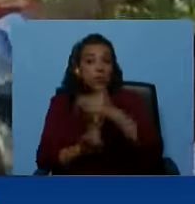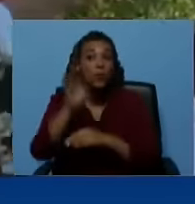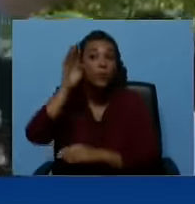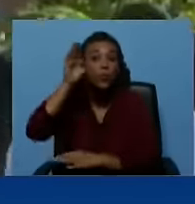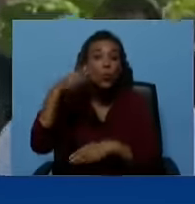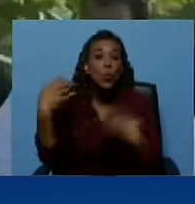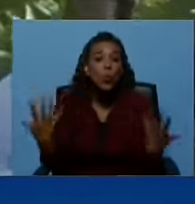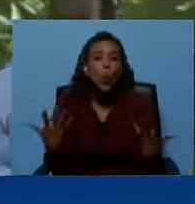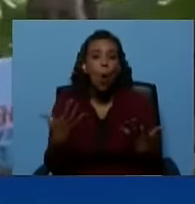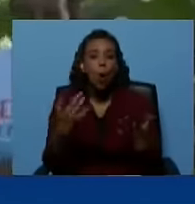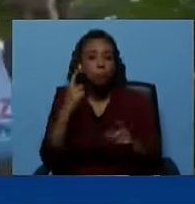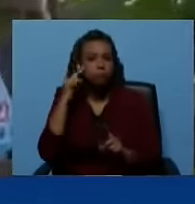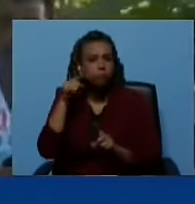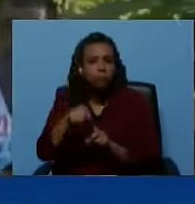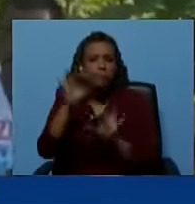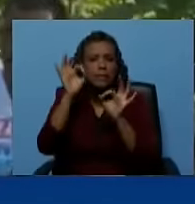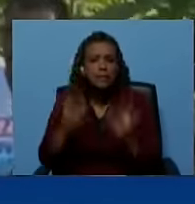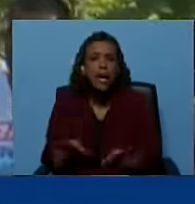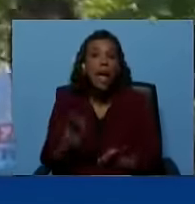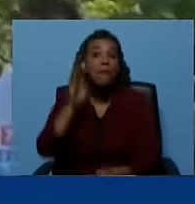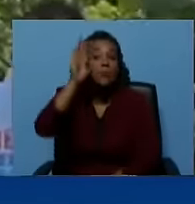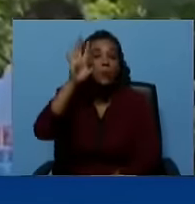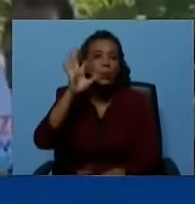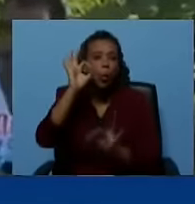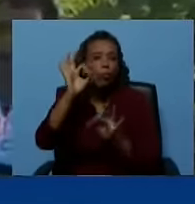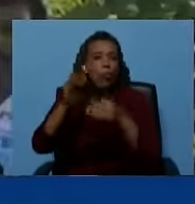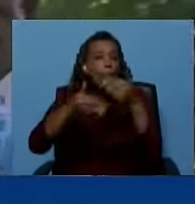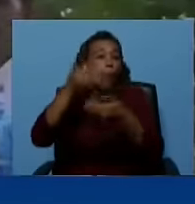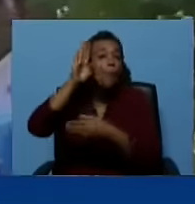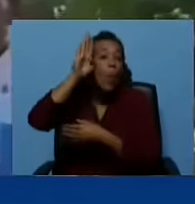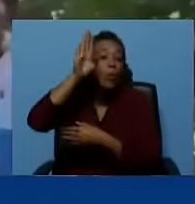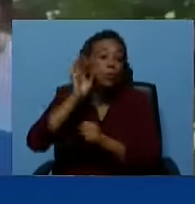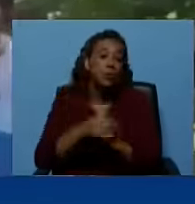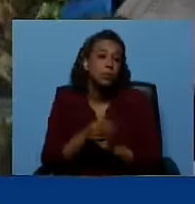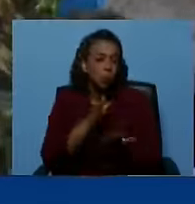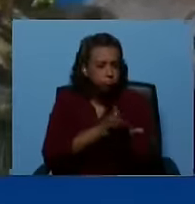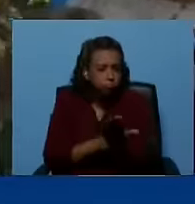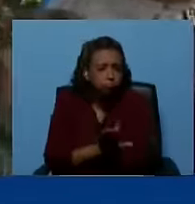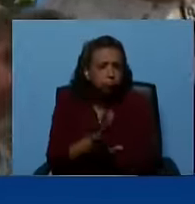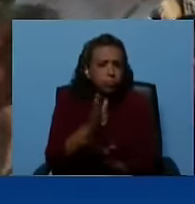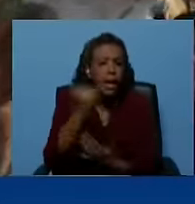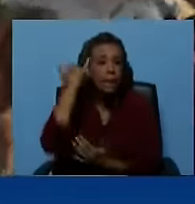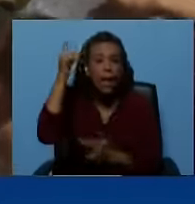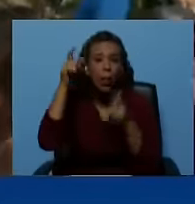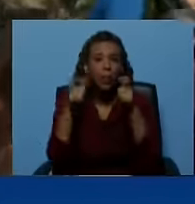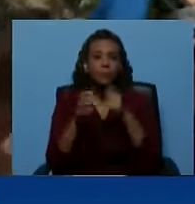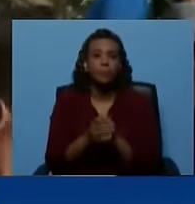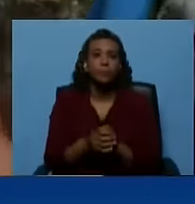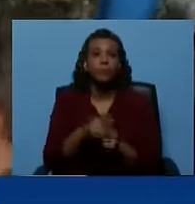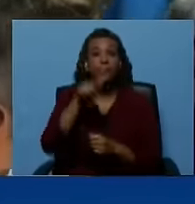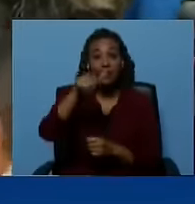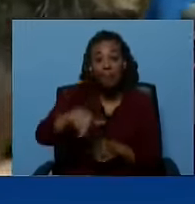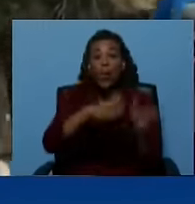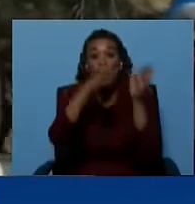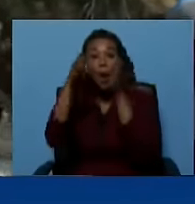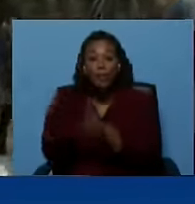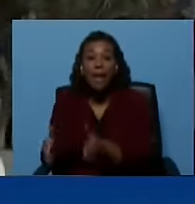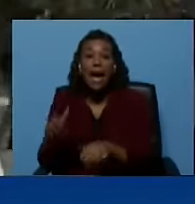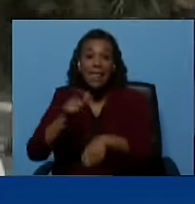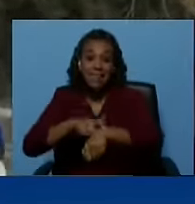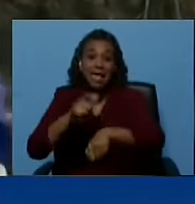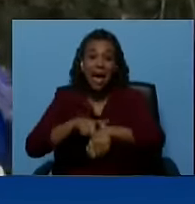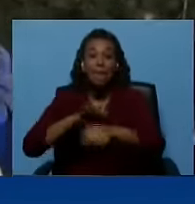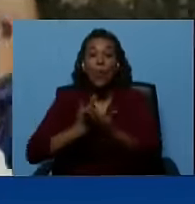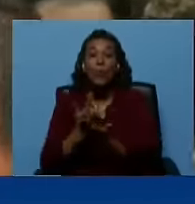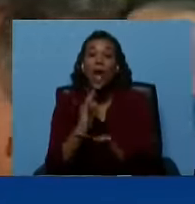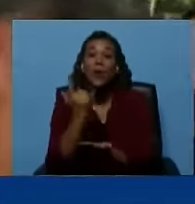futuro él visualizó 100 años nosotros vamos por el camino de él ve ya este se cosechó estamos en la etapa de cosecha